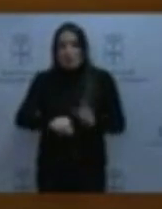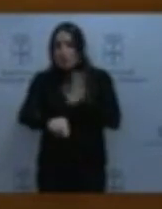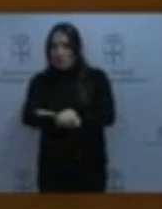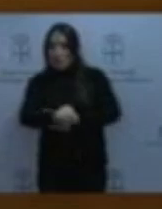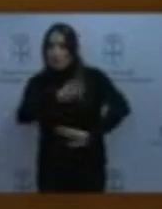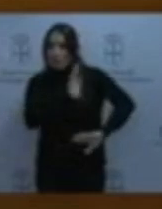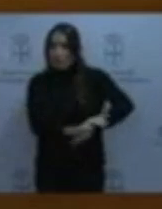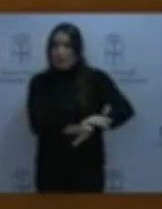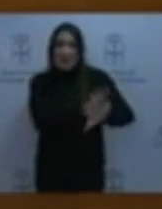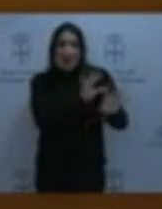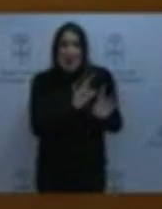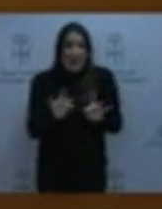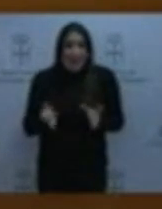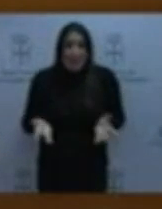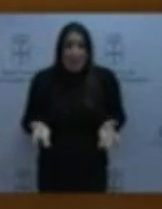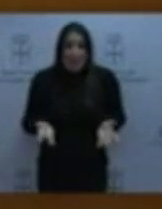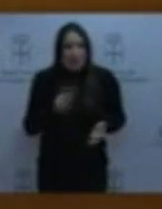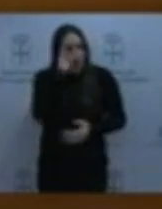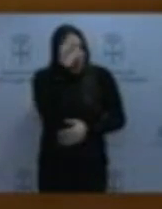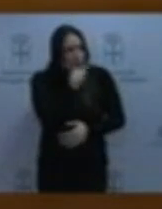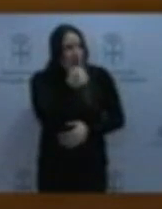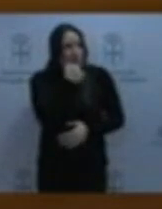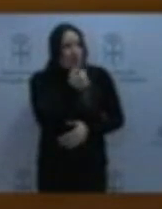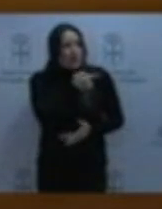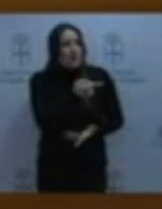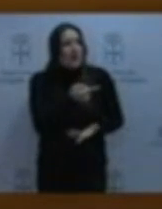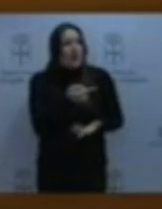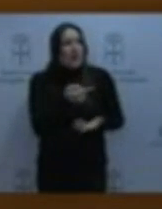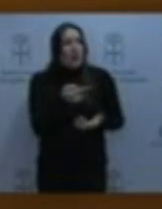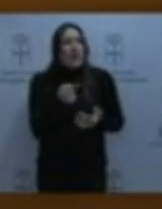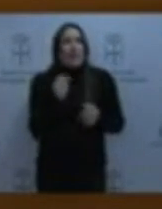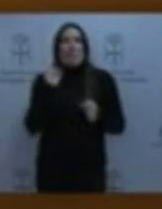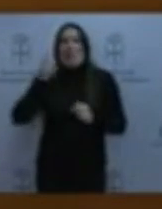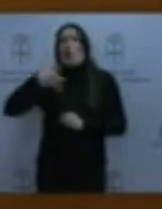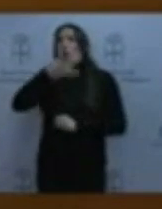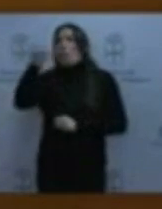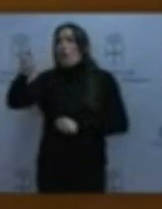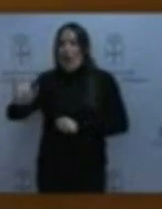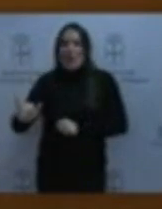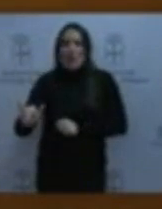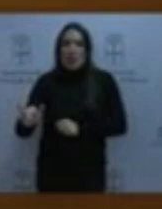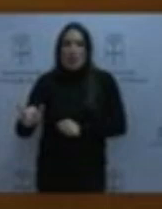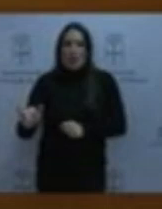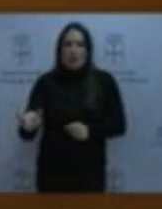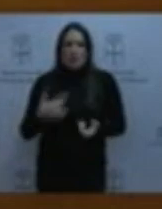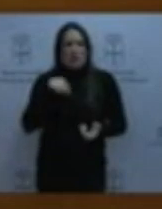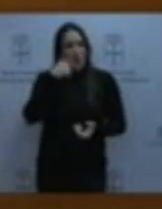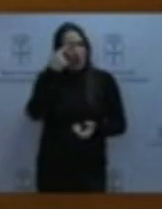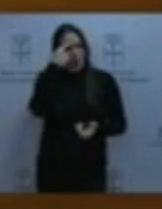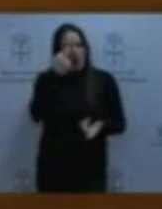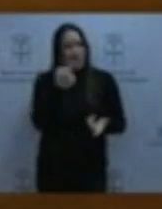no sirven para nada. Fíjese, cuando le escuchamos decir siempre hay algo peor en otros sitios, siempre es la cuestión del mal menor. Usted me recuerda a aquel